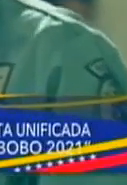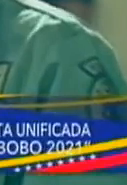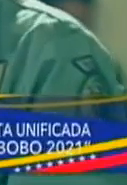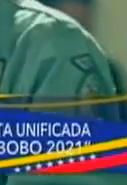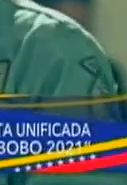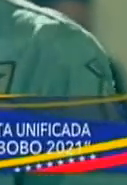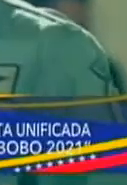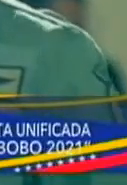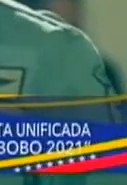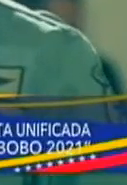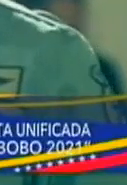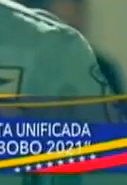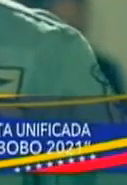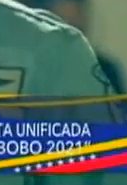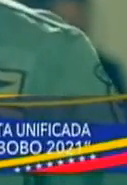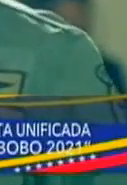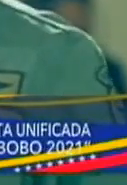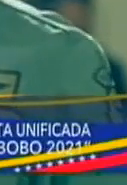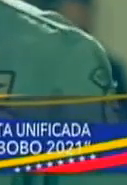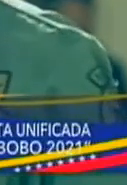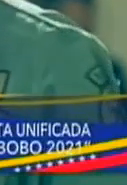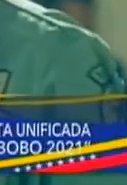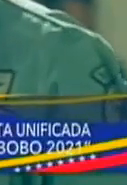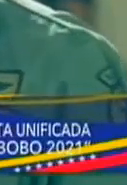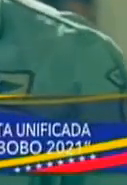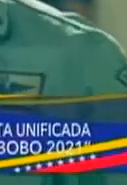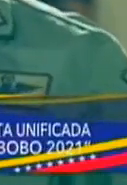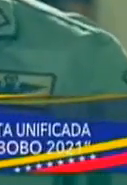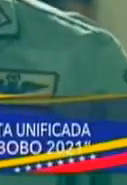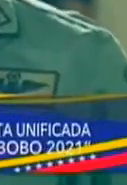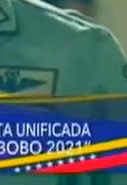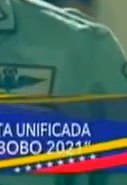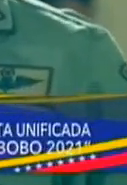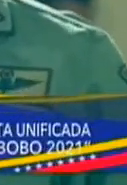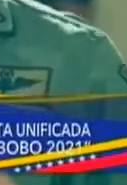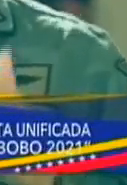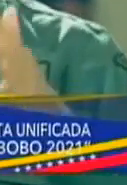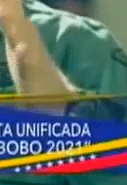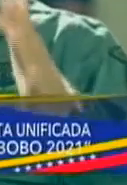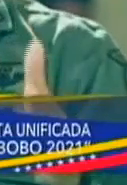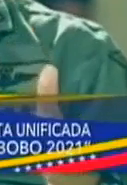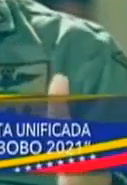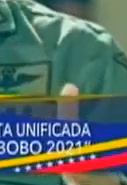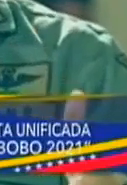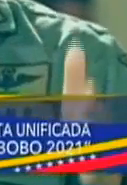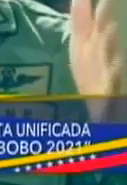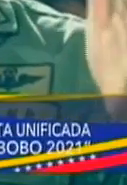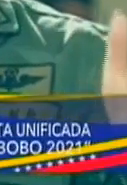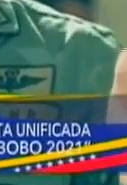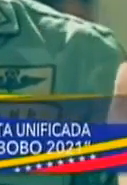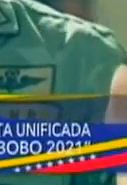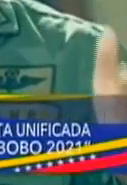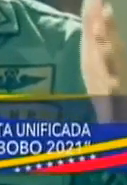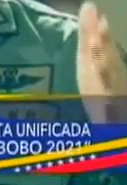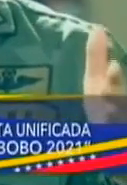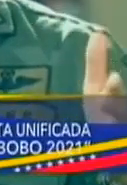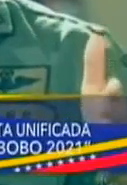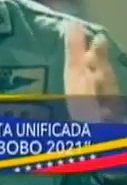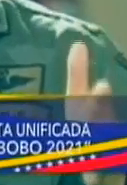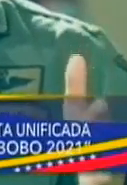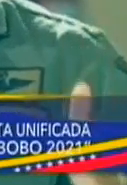desde los estudios que hemos hecho de la guerra de cuarta generación, guerras híbridas, bueno, o sea, busca atacar a la mente de